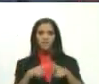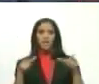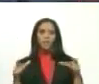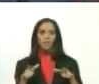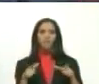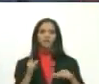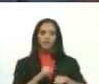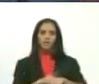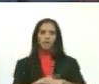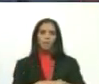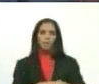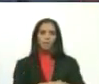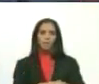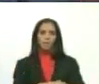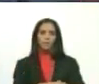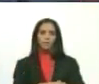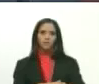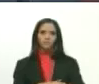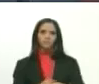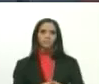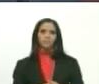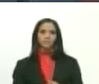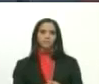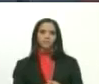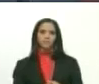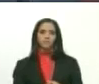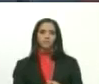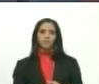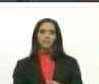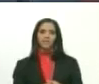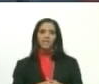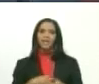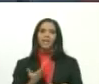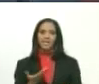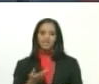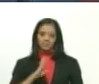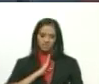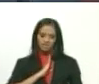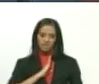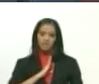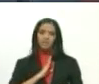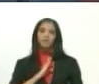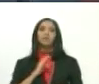tiempo, el ser, el estar.